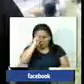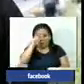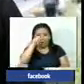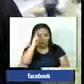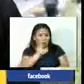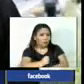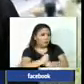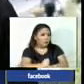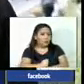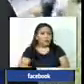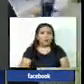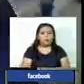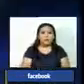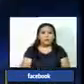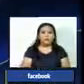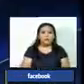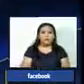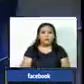su trabajo estable.